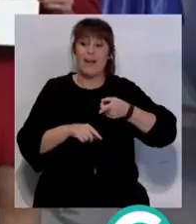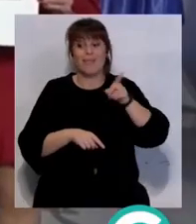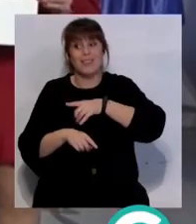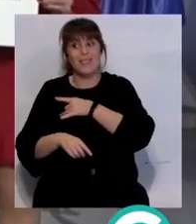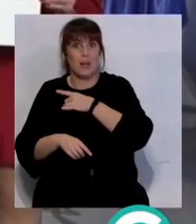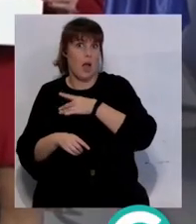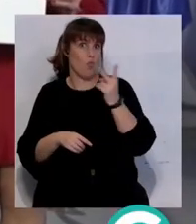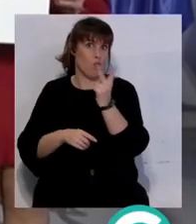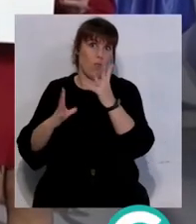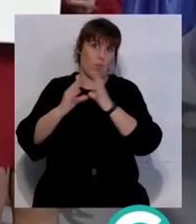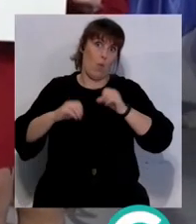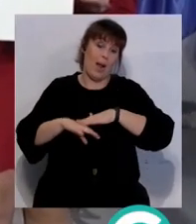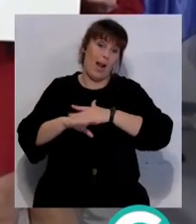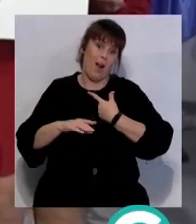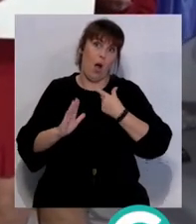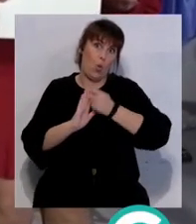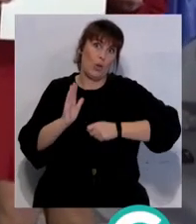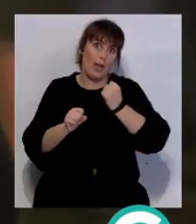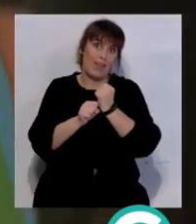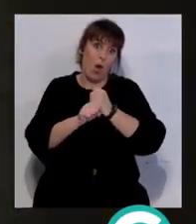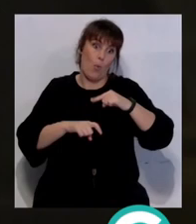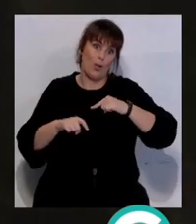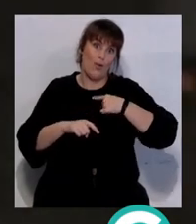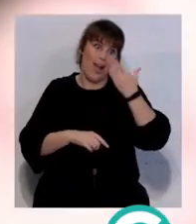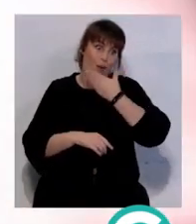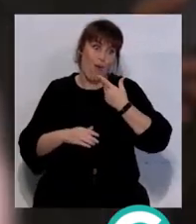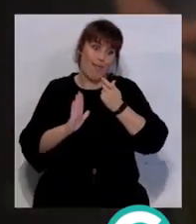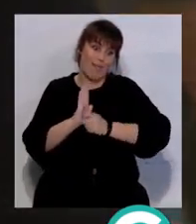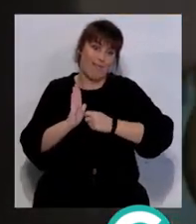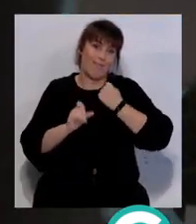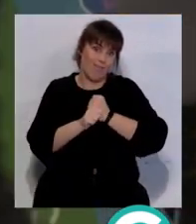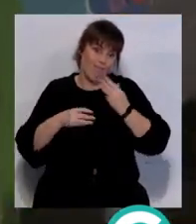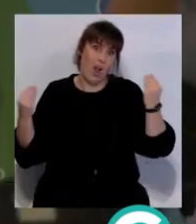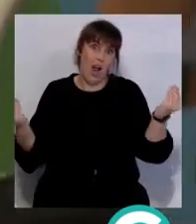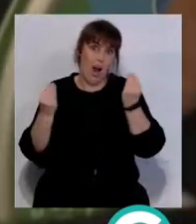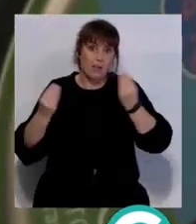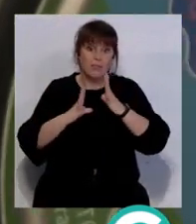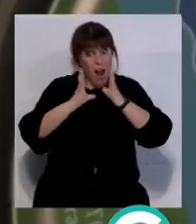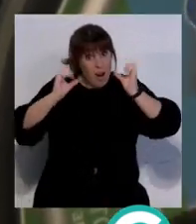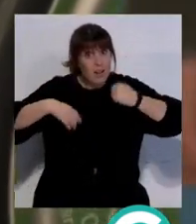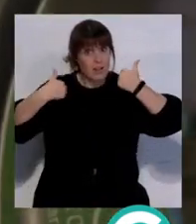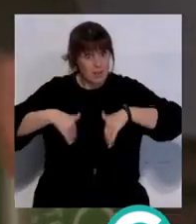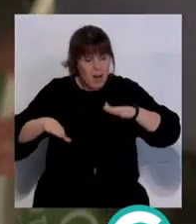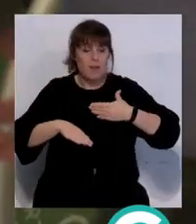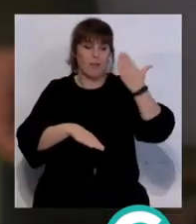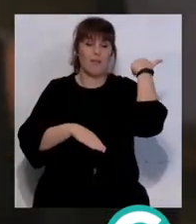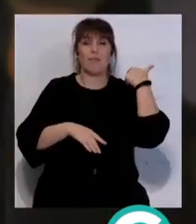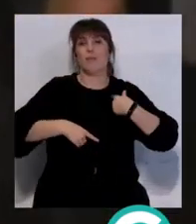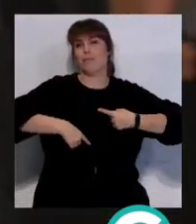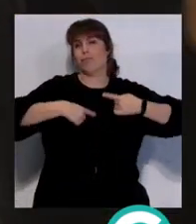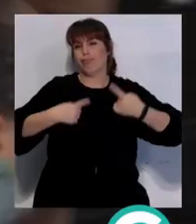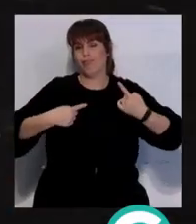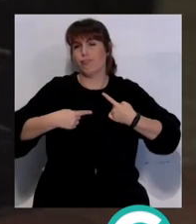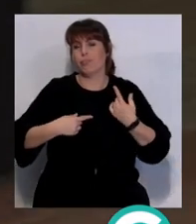sindicatos para la mejora de las condiciones de trabajo de los monitores escolares. Un acuerdo con el que se pone fin a un conflicto heredado que